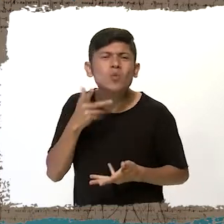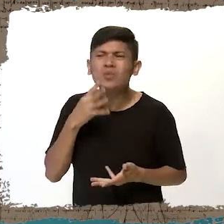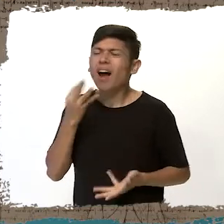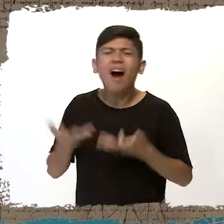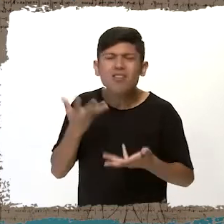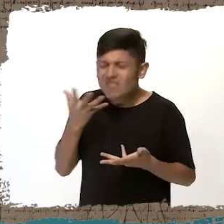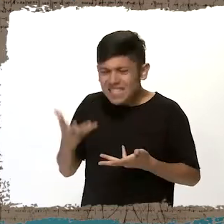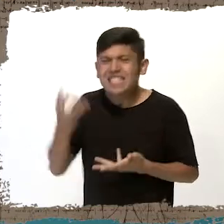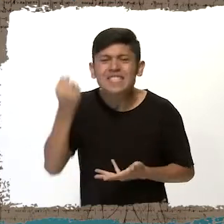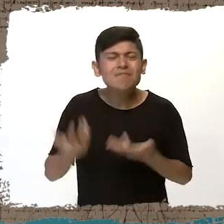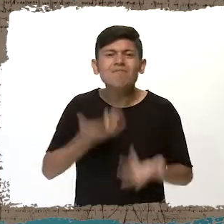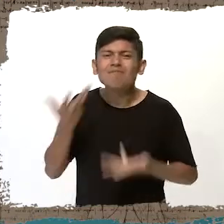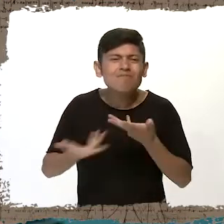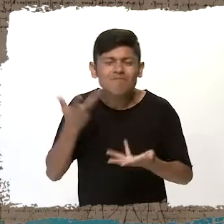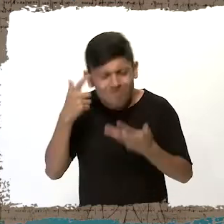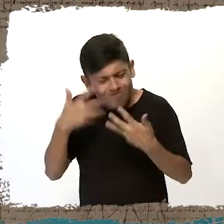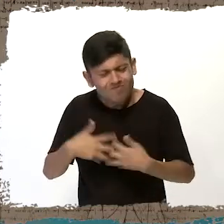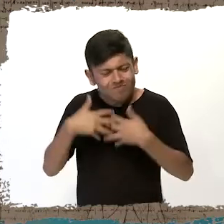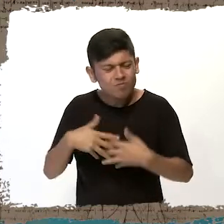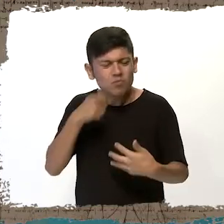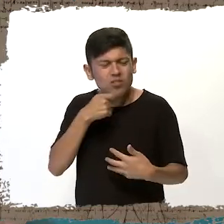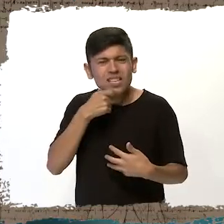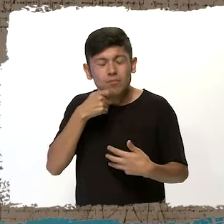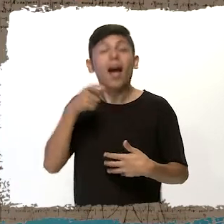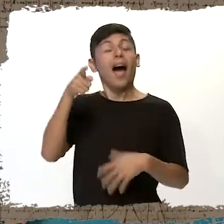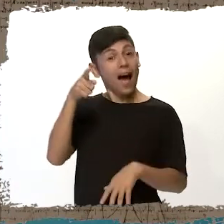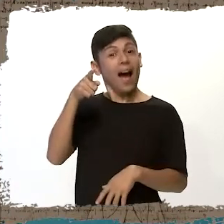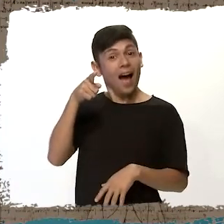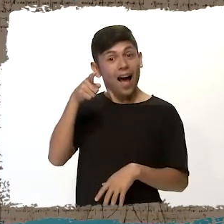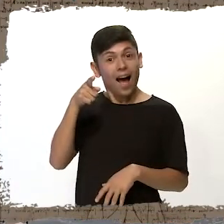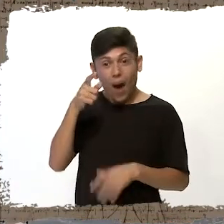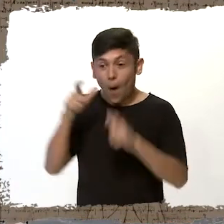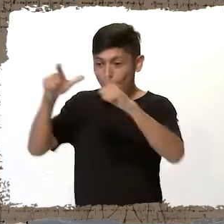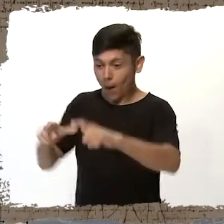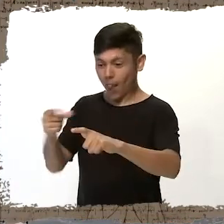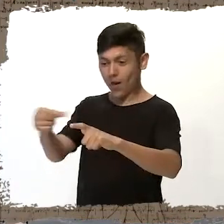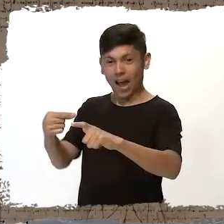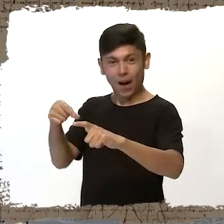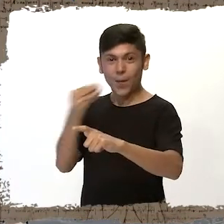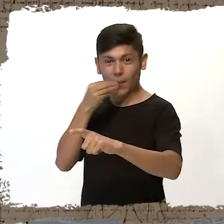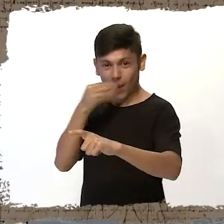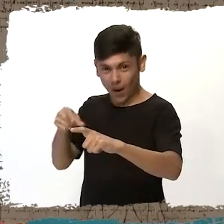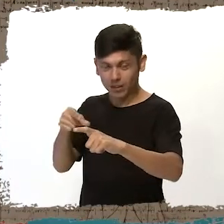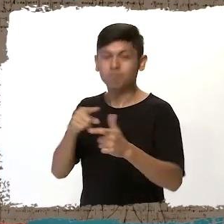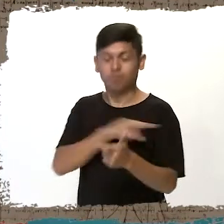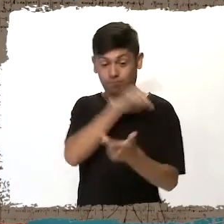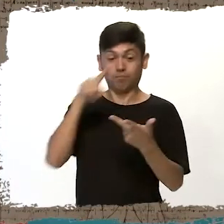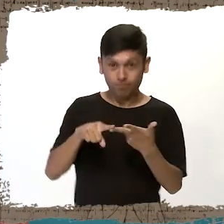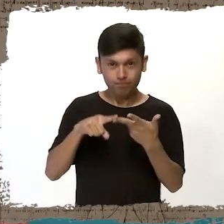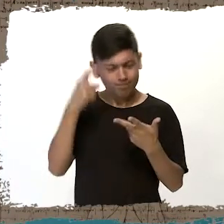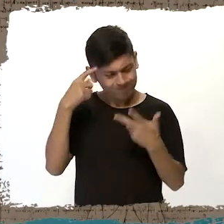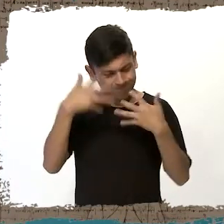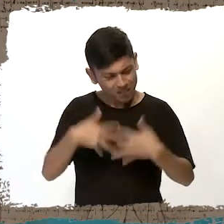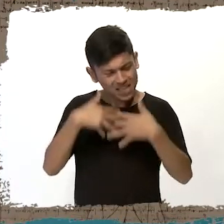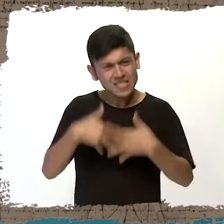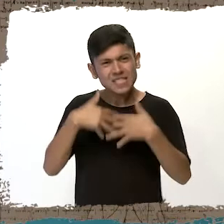gustaría lograr o alcanzar, como por ejemplo, ya sé, un plato de ravioles. Lo tercero